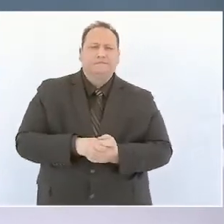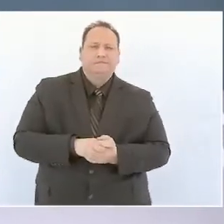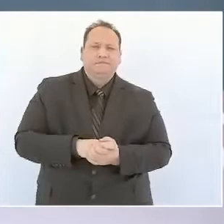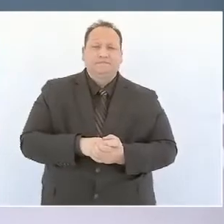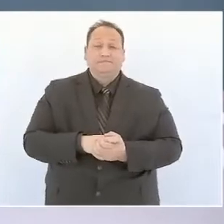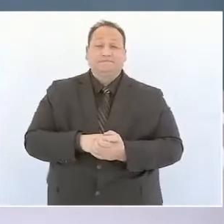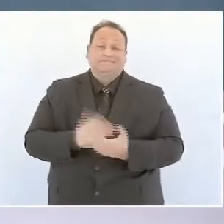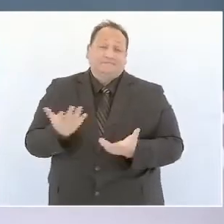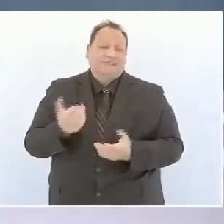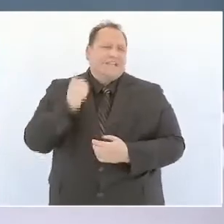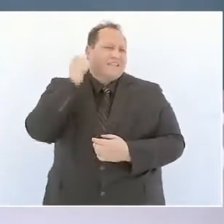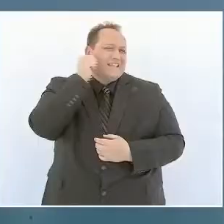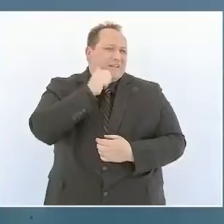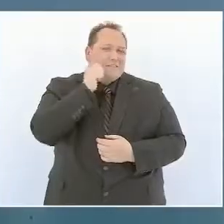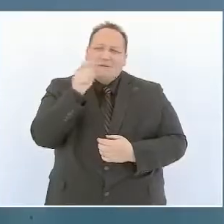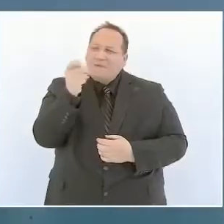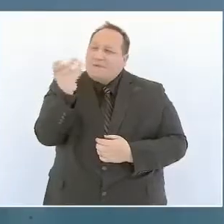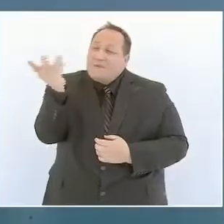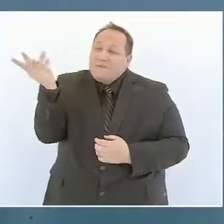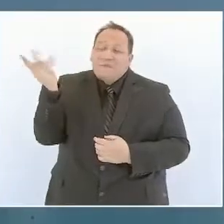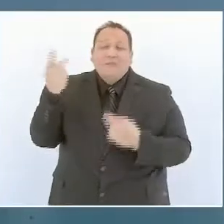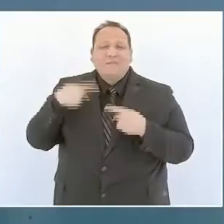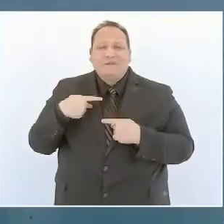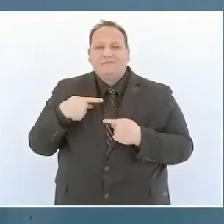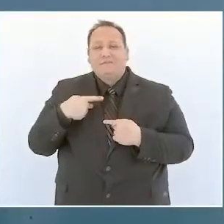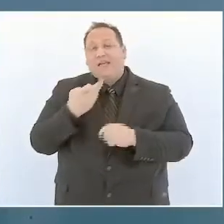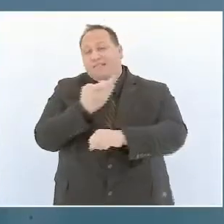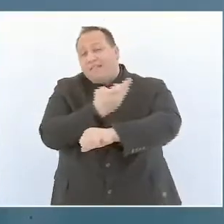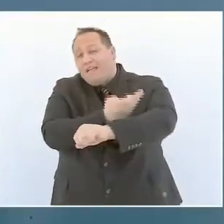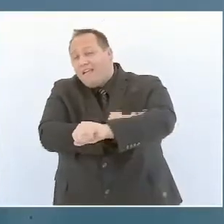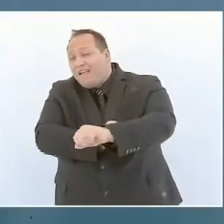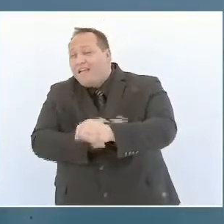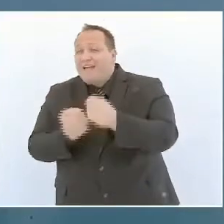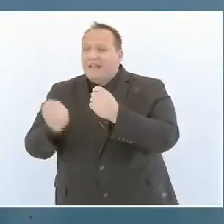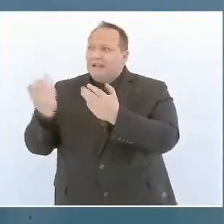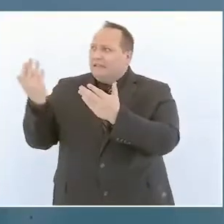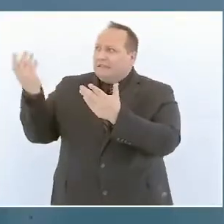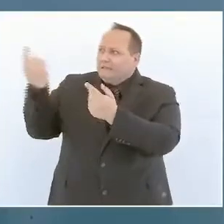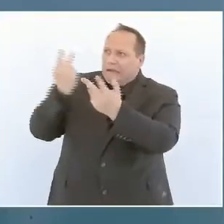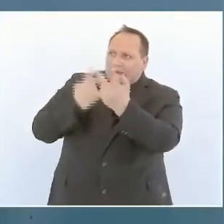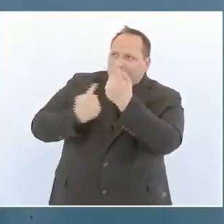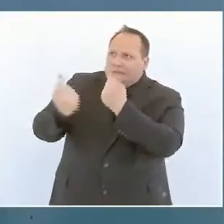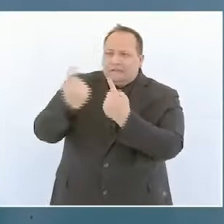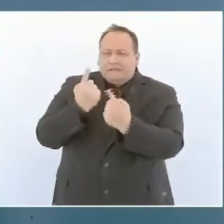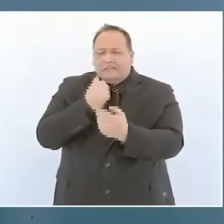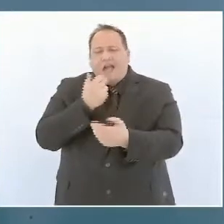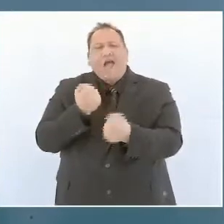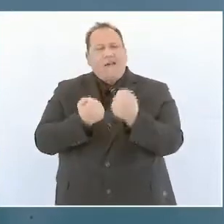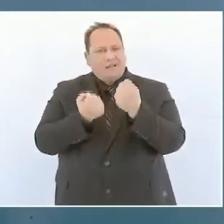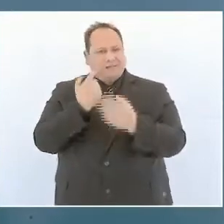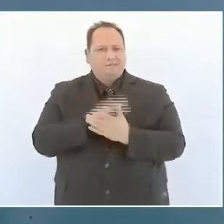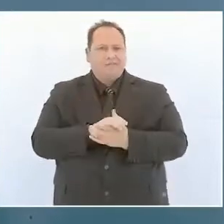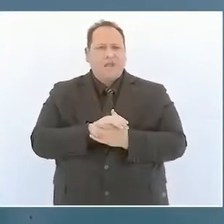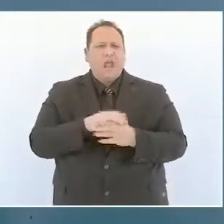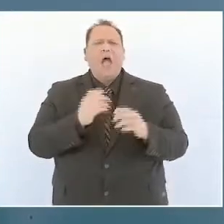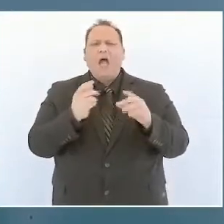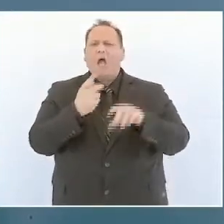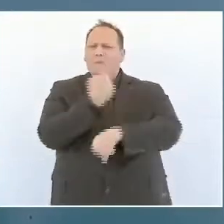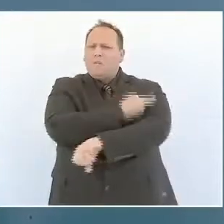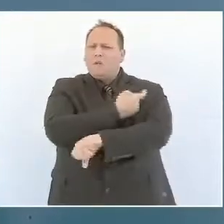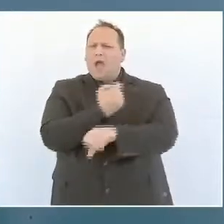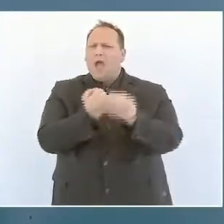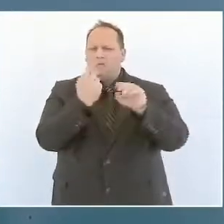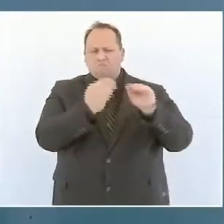que siempre se tardan en llegar. Hay una reserva de